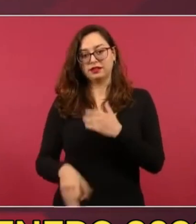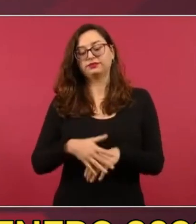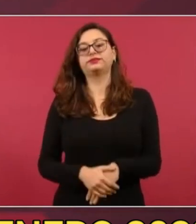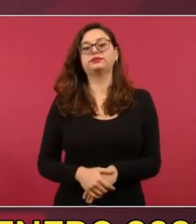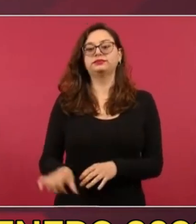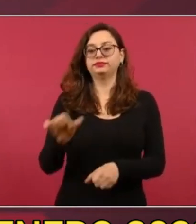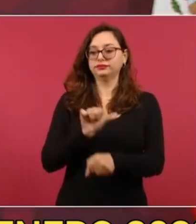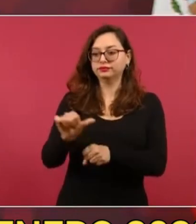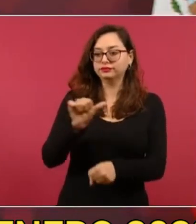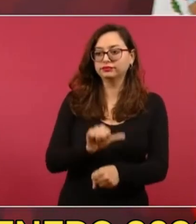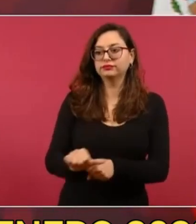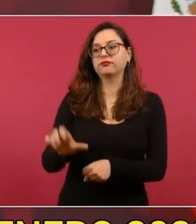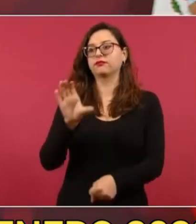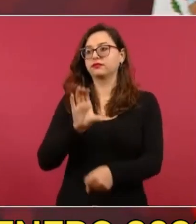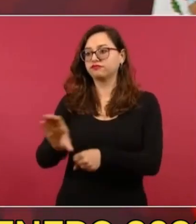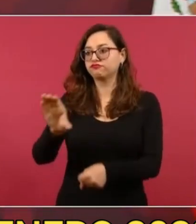Brasil hasta que